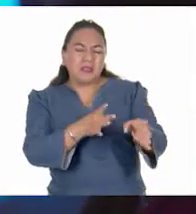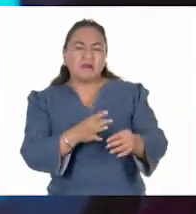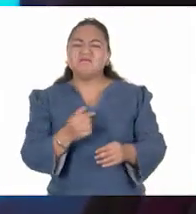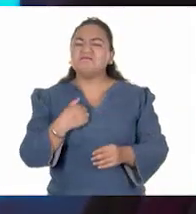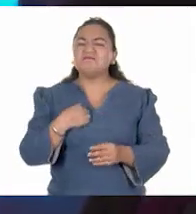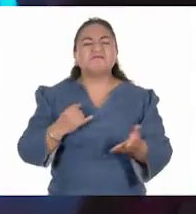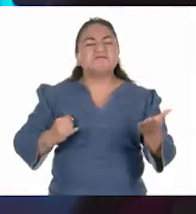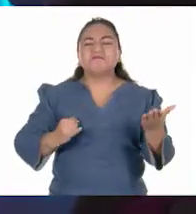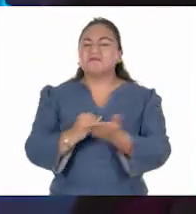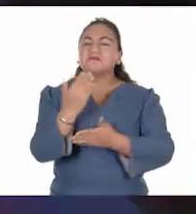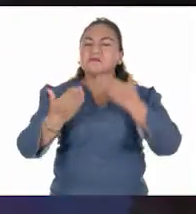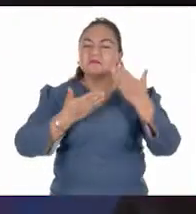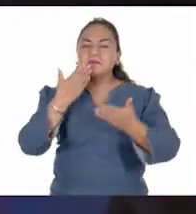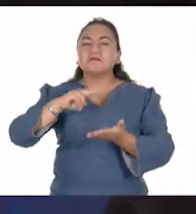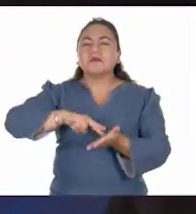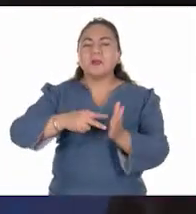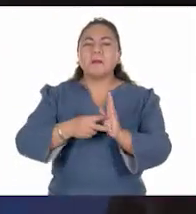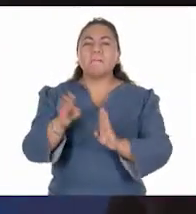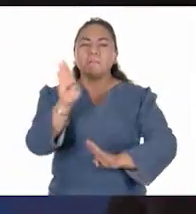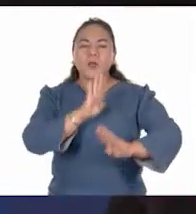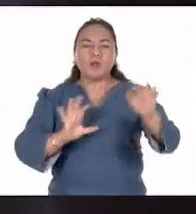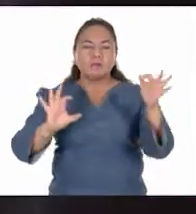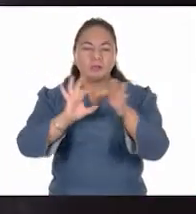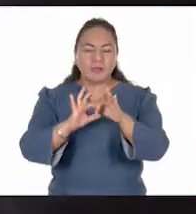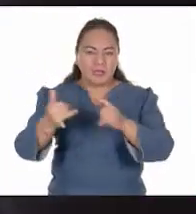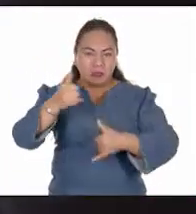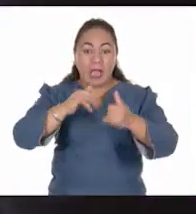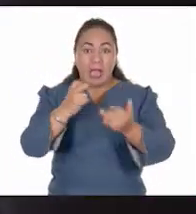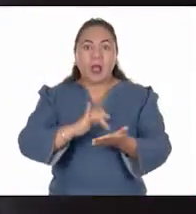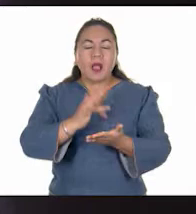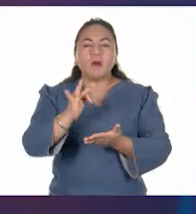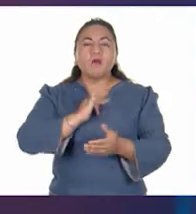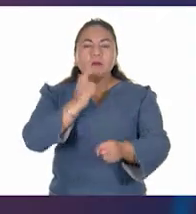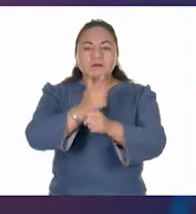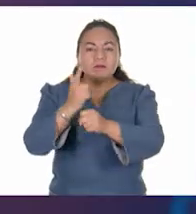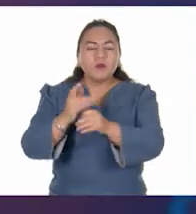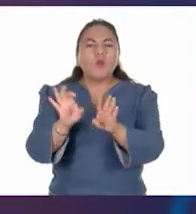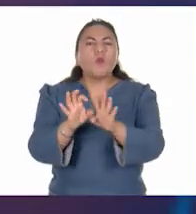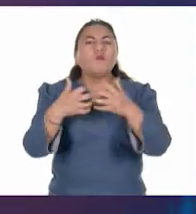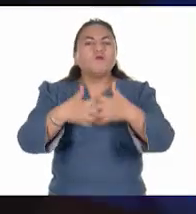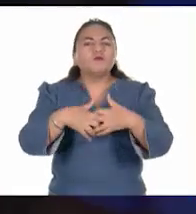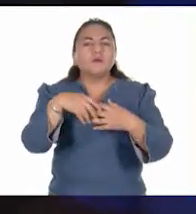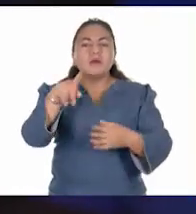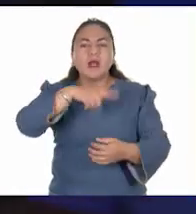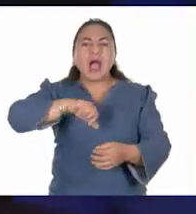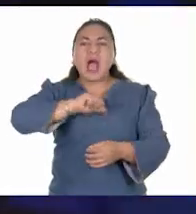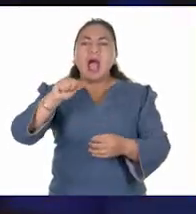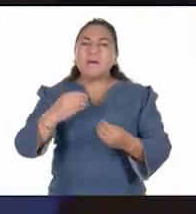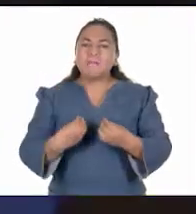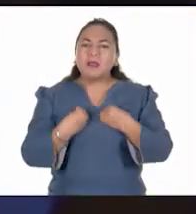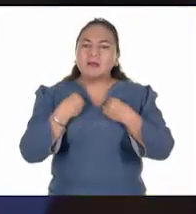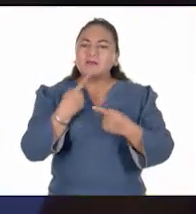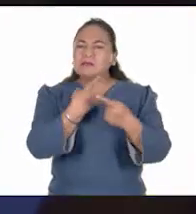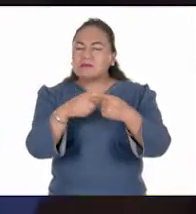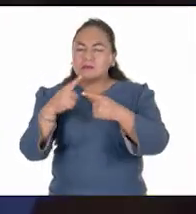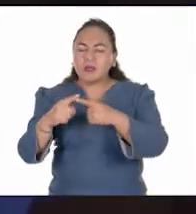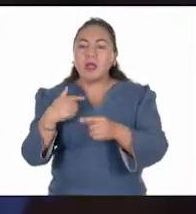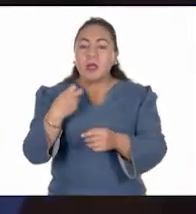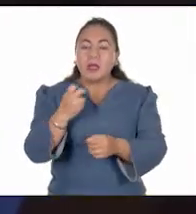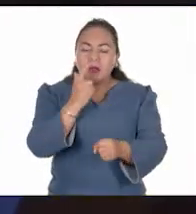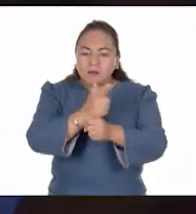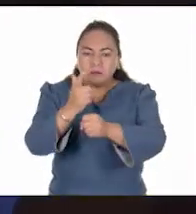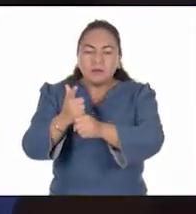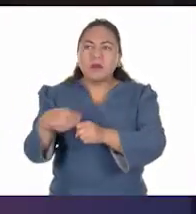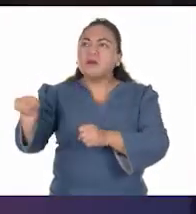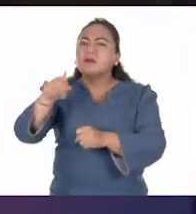Decidí estudiar ingeniería bioquímica porque me ayudó a entender cómo funcionaban los seres vivos. Pero también empezó mi camino para descubrir soluciones